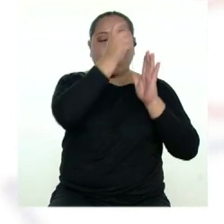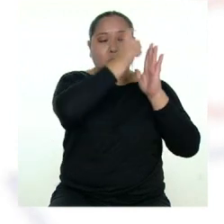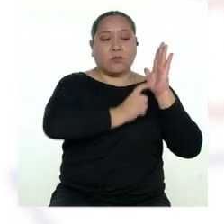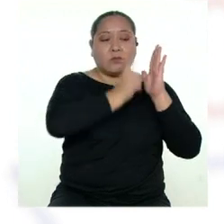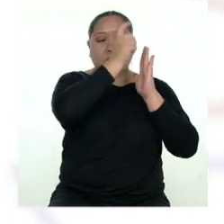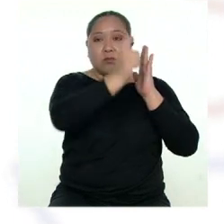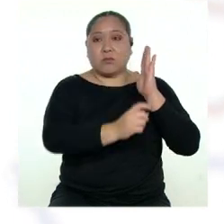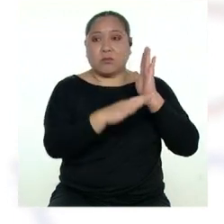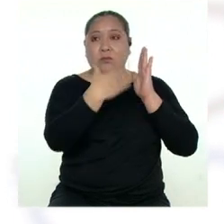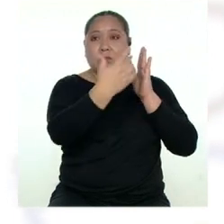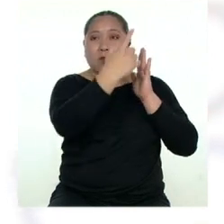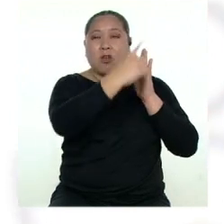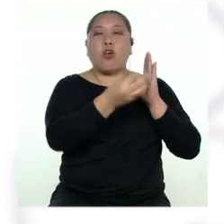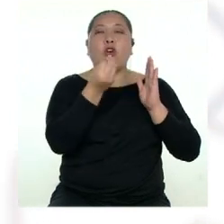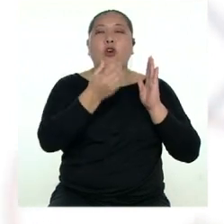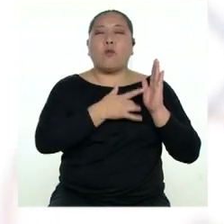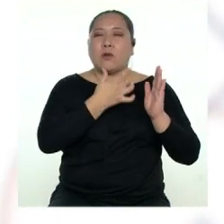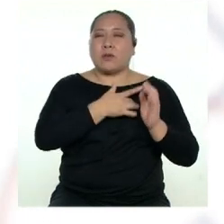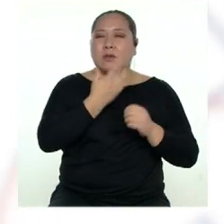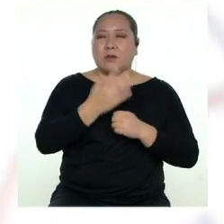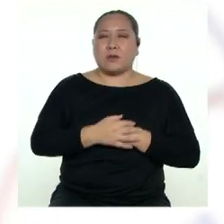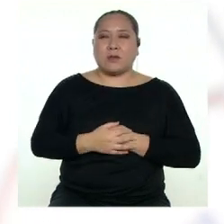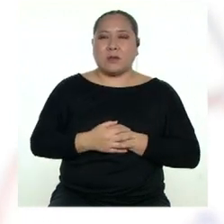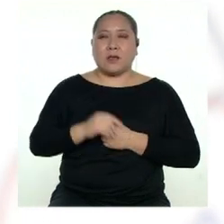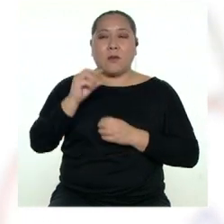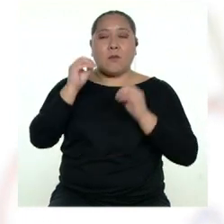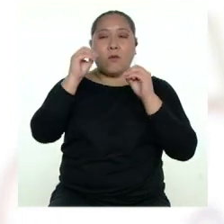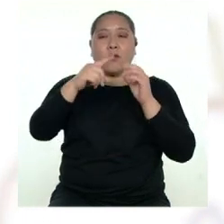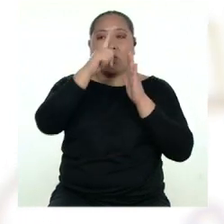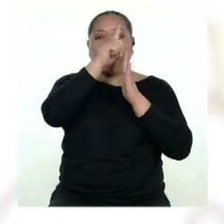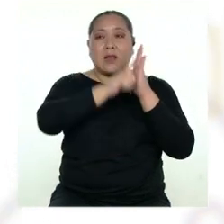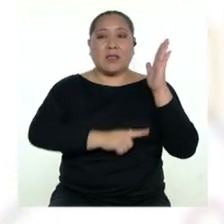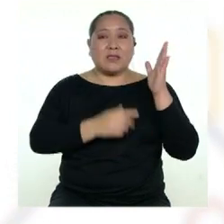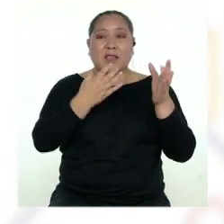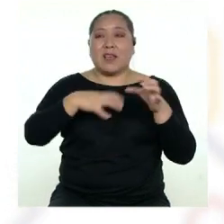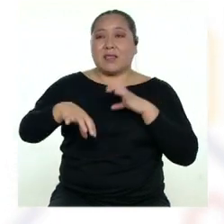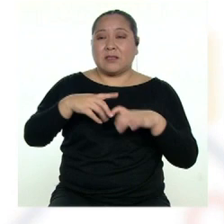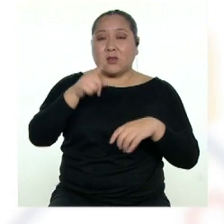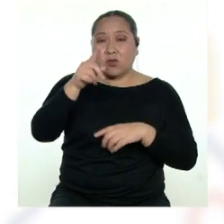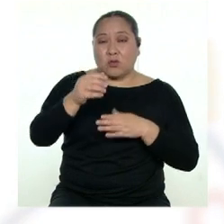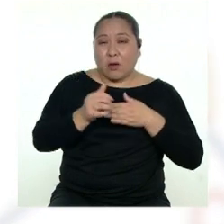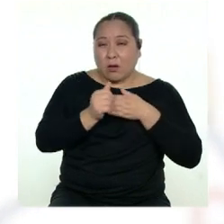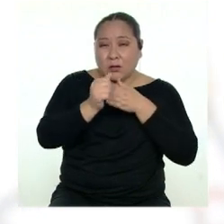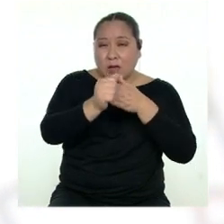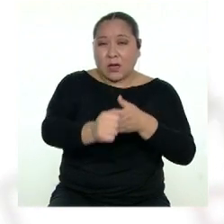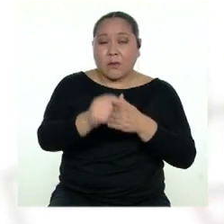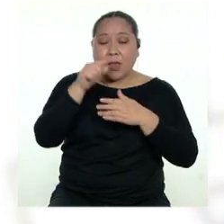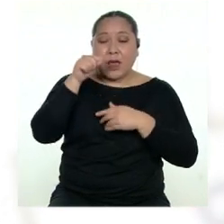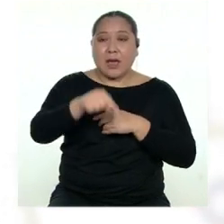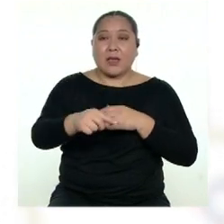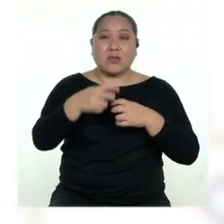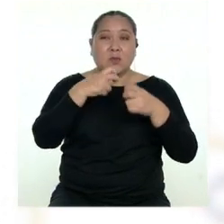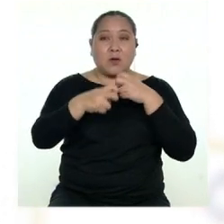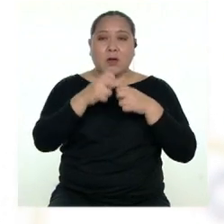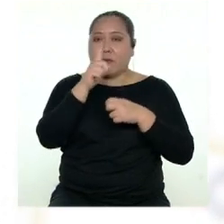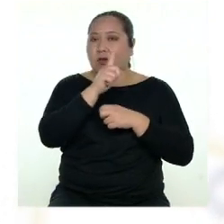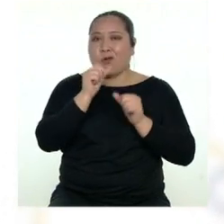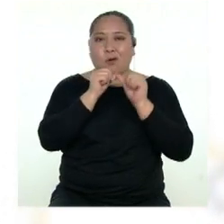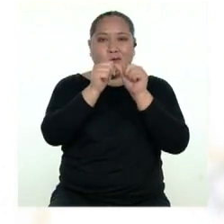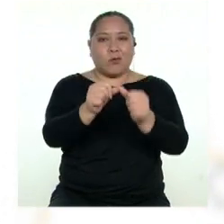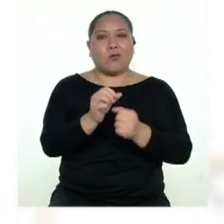coloca cómo te hace sentir. Finalmente, propongo una lista de acciones que puedes seguir para que estas situaciones ya no se sigan